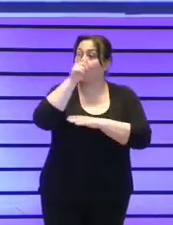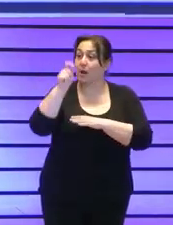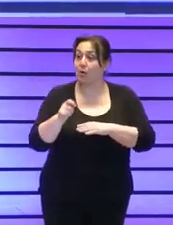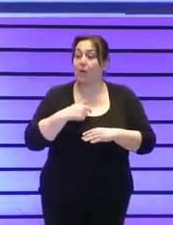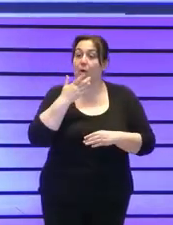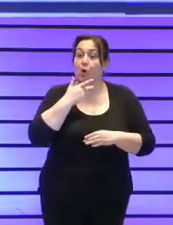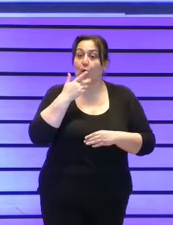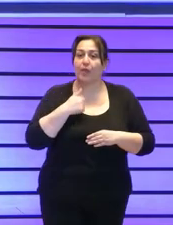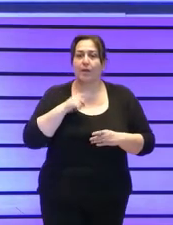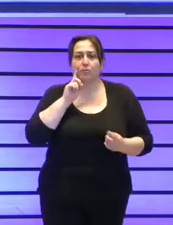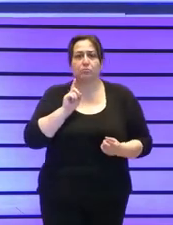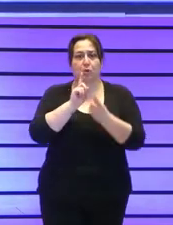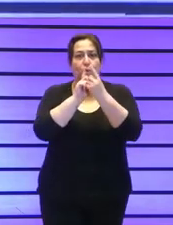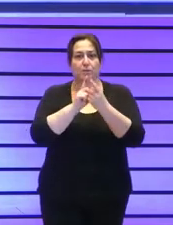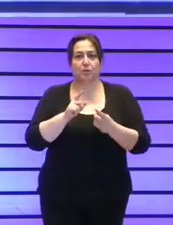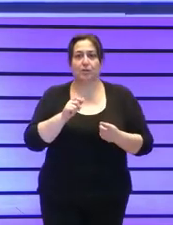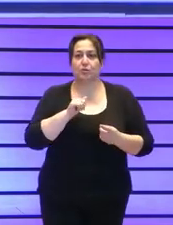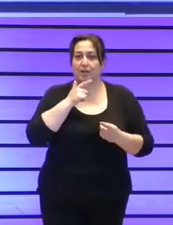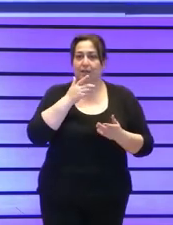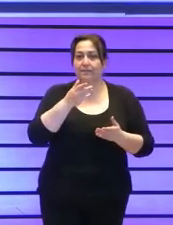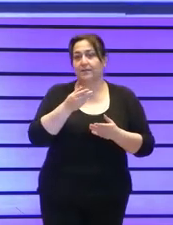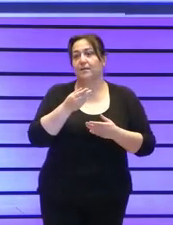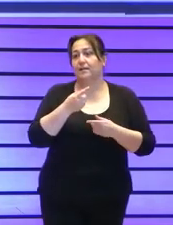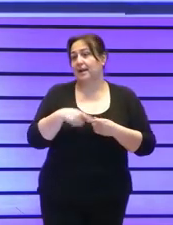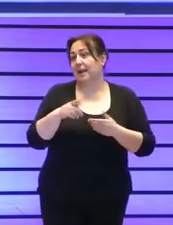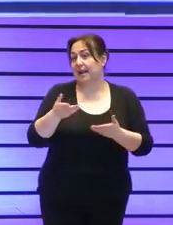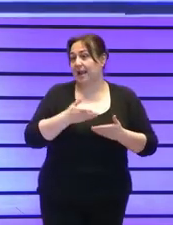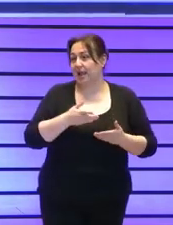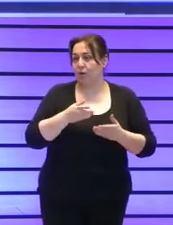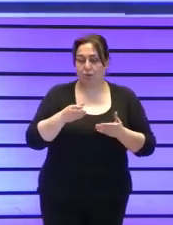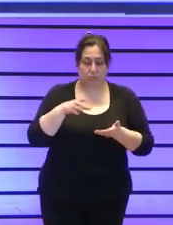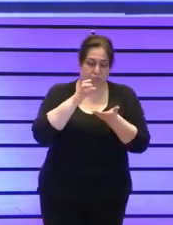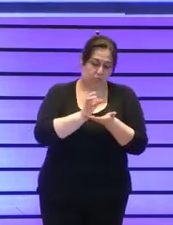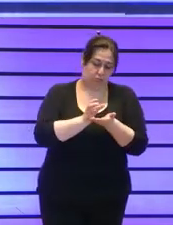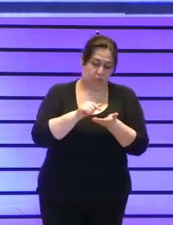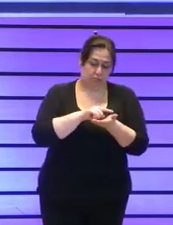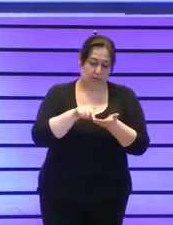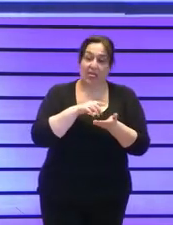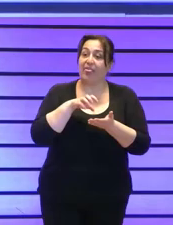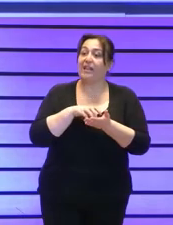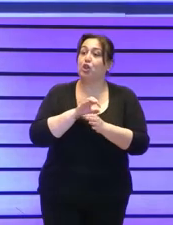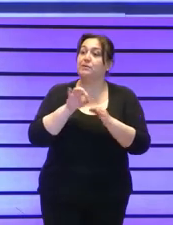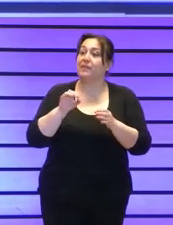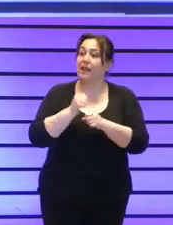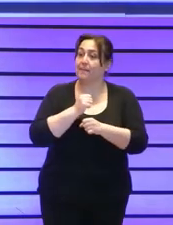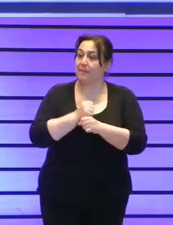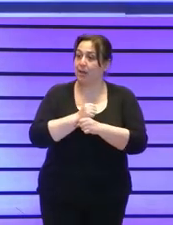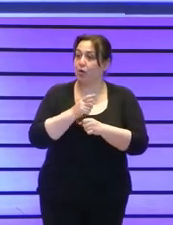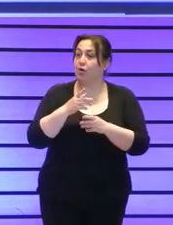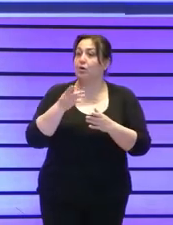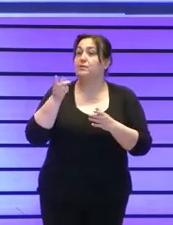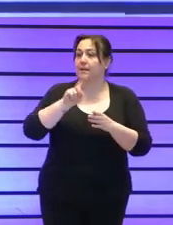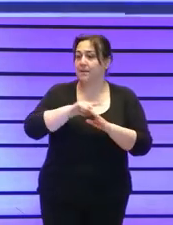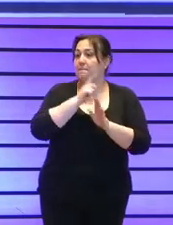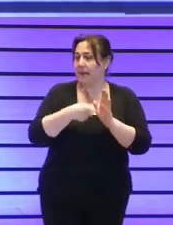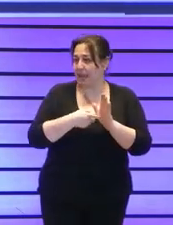colega y me encuentro, por supuesto, el obsequio, faltaría más, de un centro especial de empleo, un centro ocupacional, un taller de ocupación de Plena,